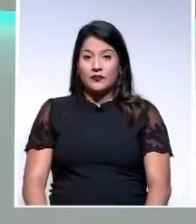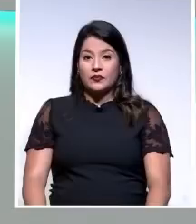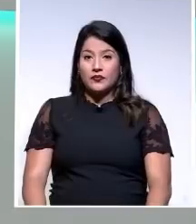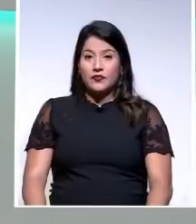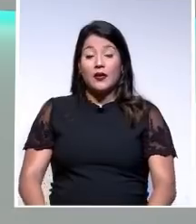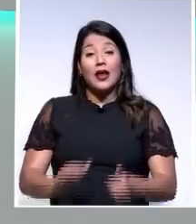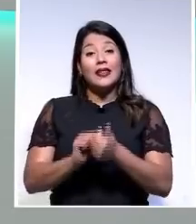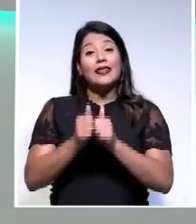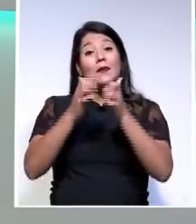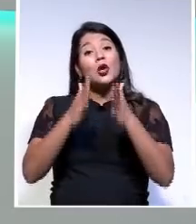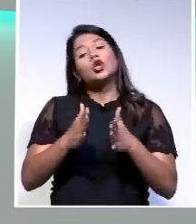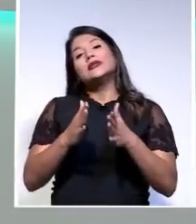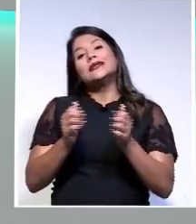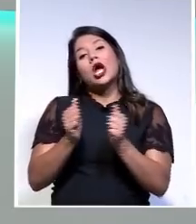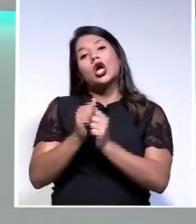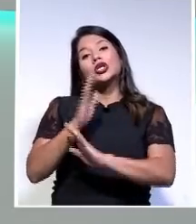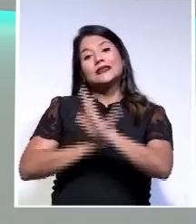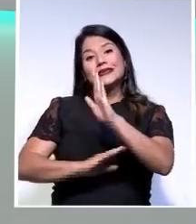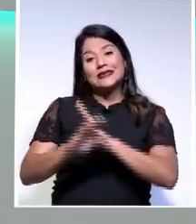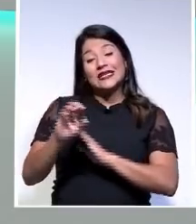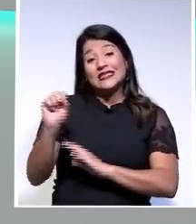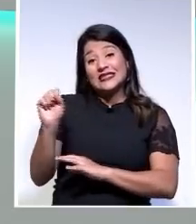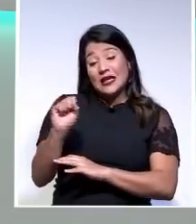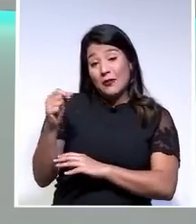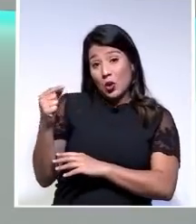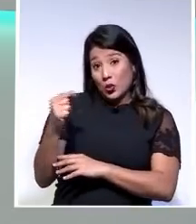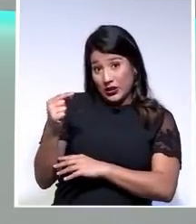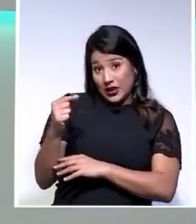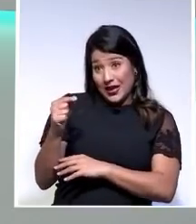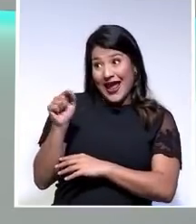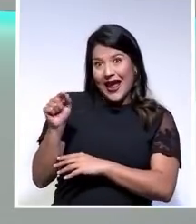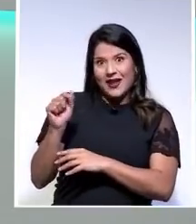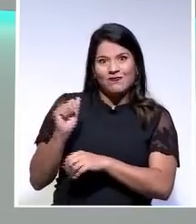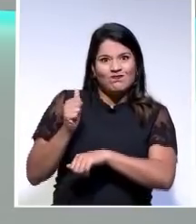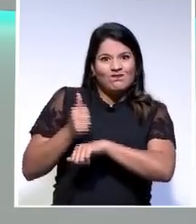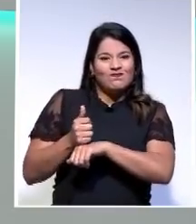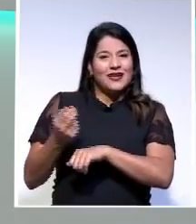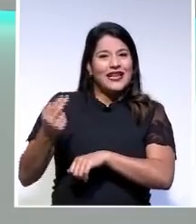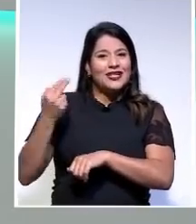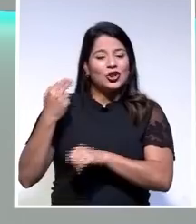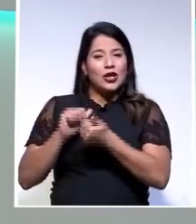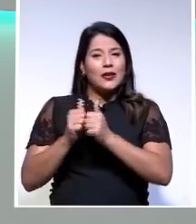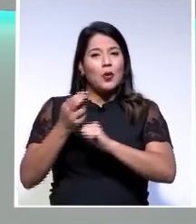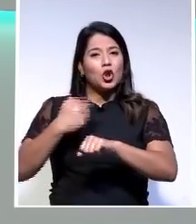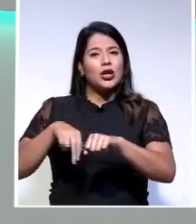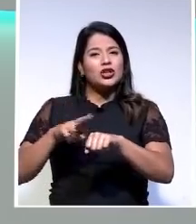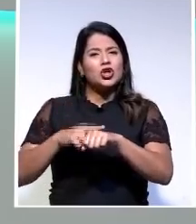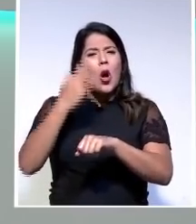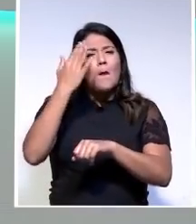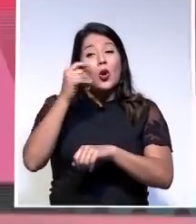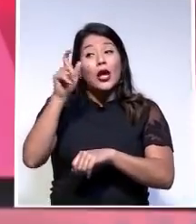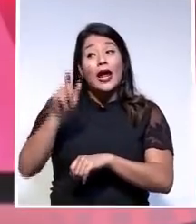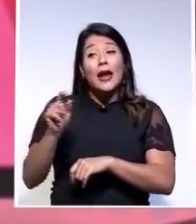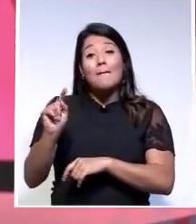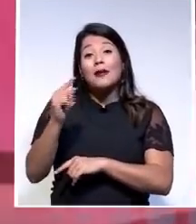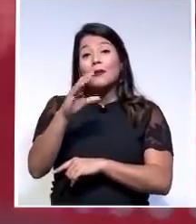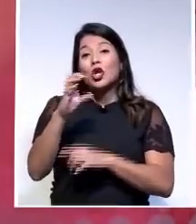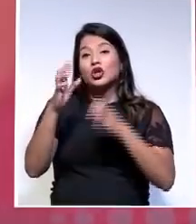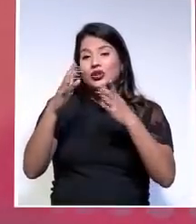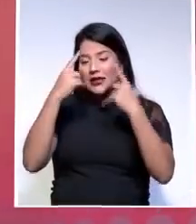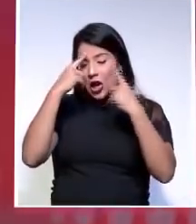El atleta paralímpico Sherman Witty quedará en la historia del deporte nacional por ser el primer tico en lograr